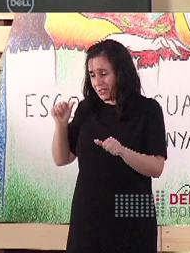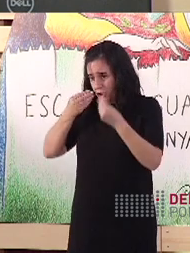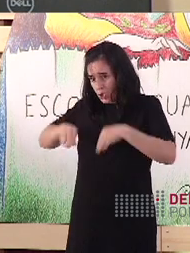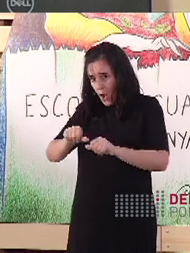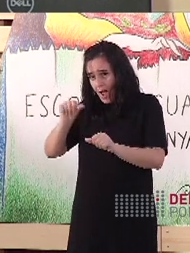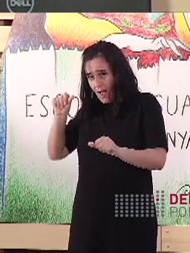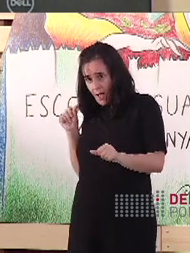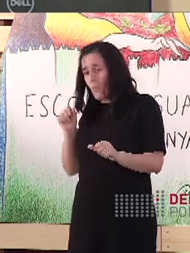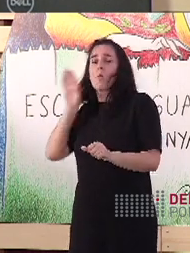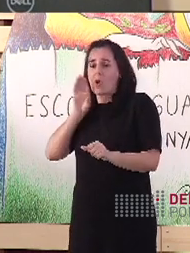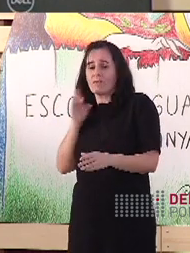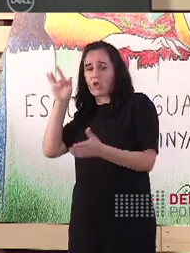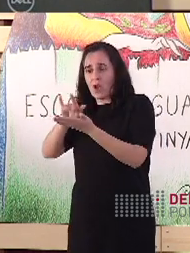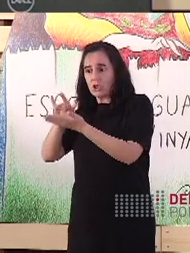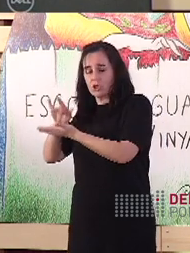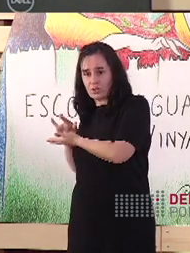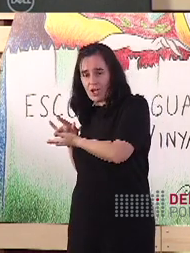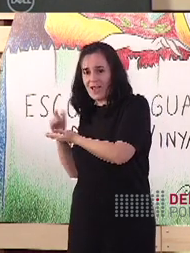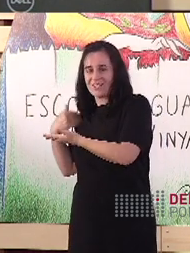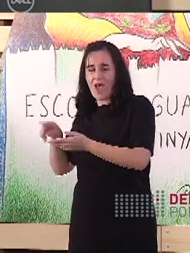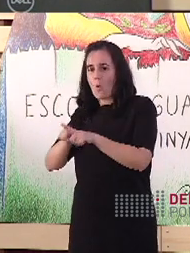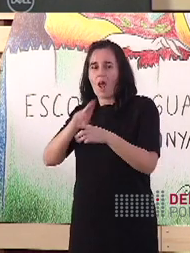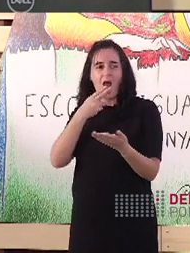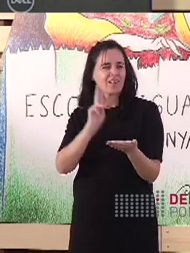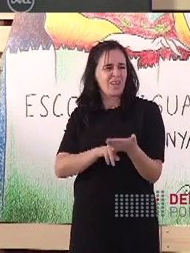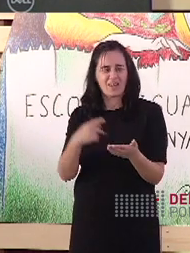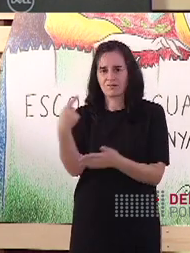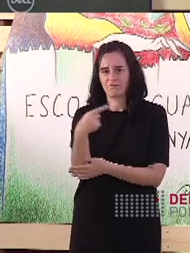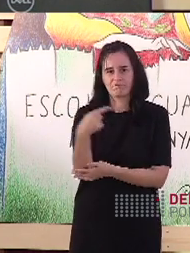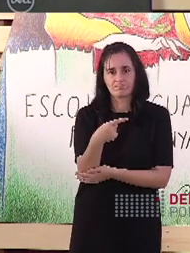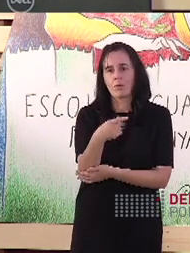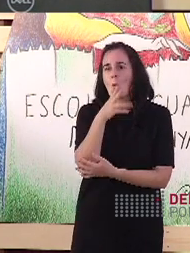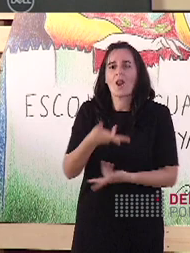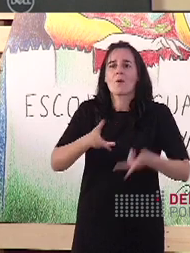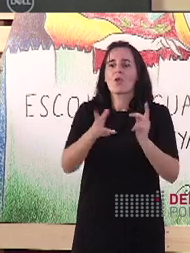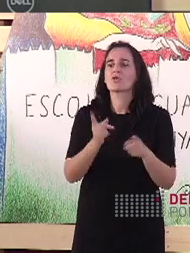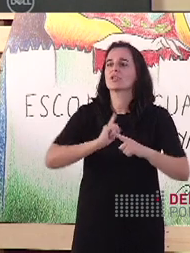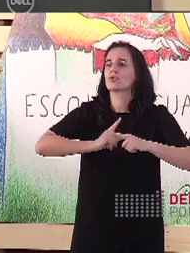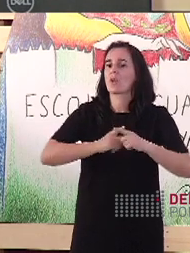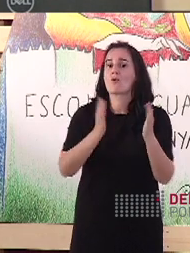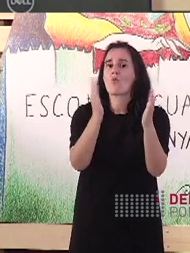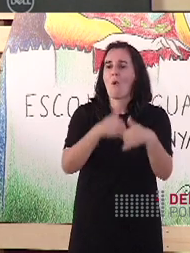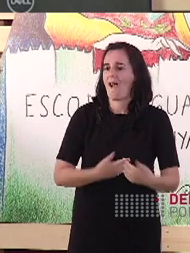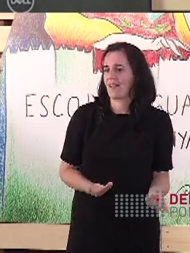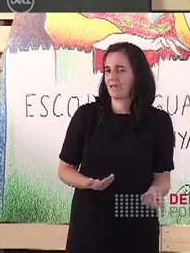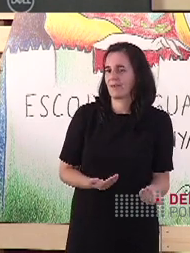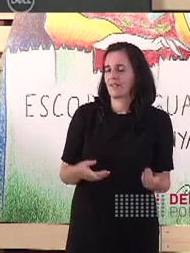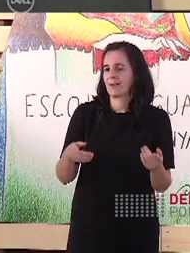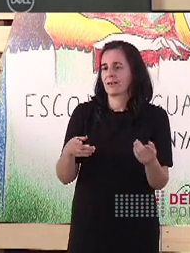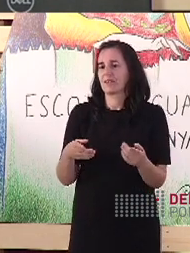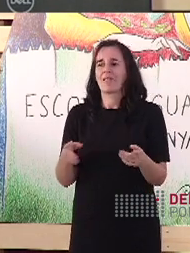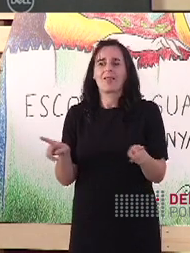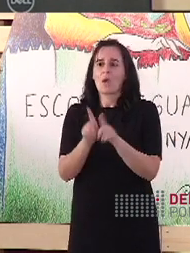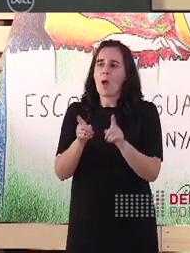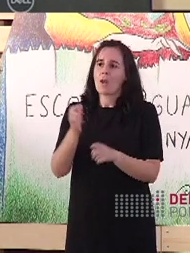el estigma evidentemente está ahí. ¿Por qué? Porque no existe una liberación sexual. No es lo mismo que una mujer salga en una película pornográfica